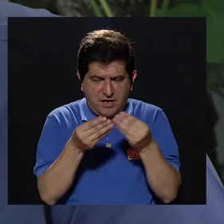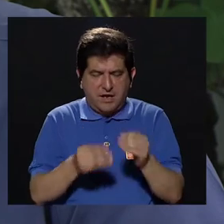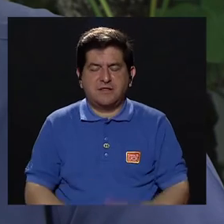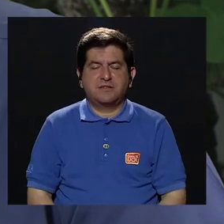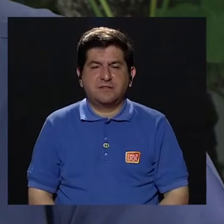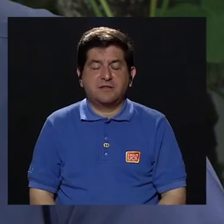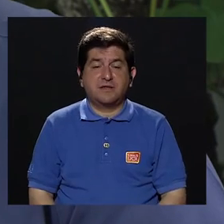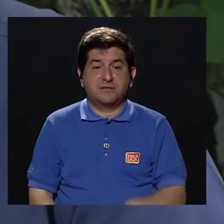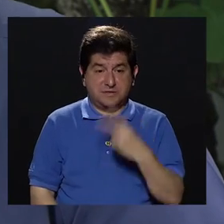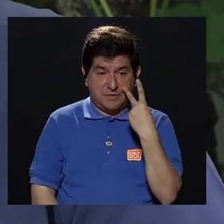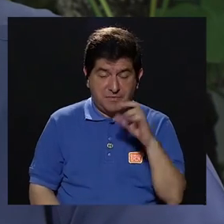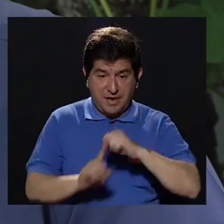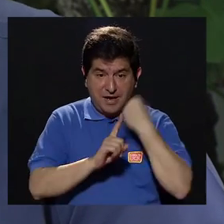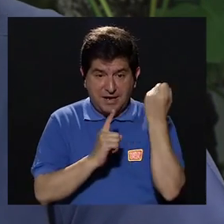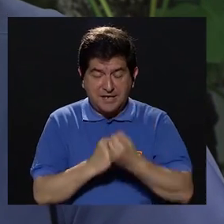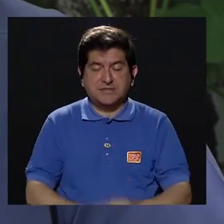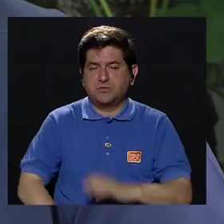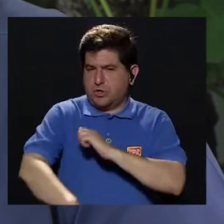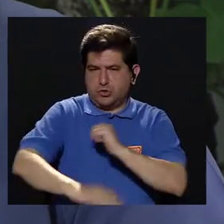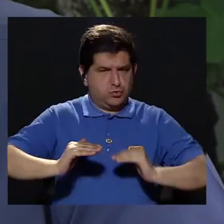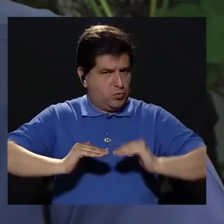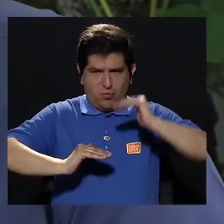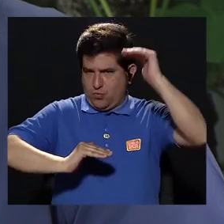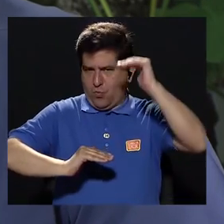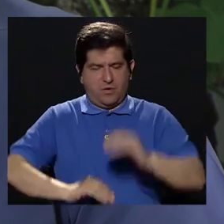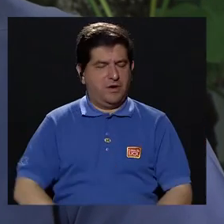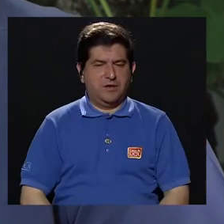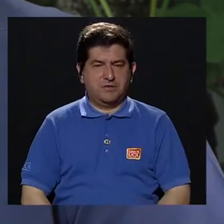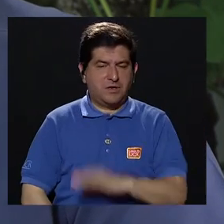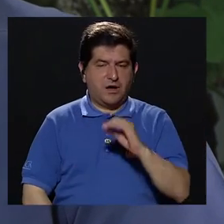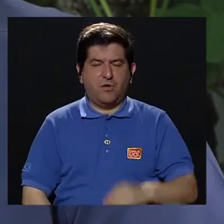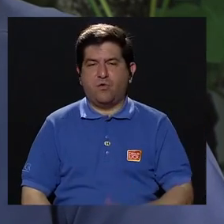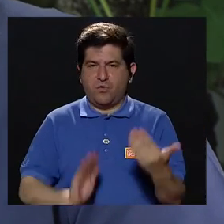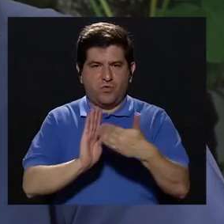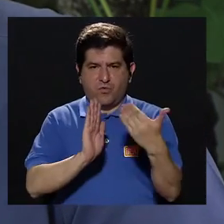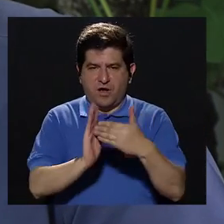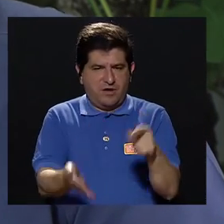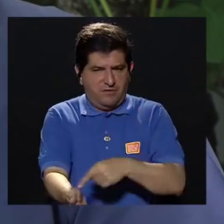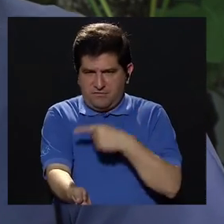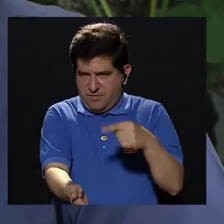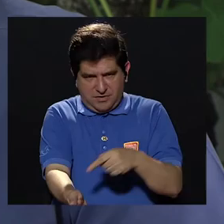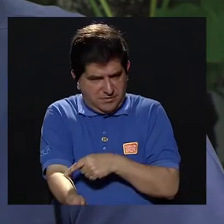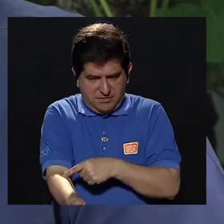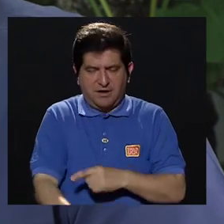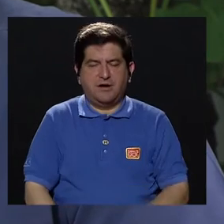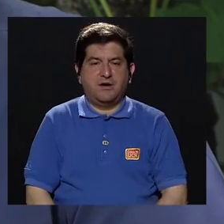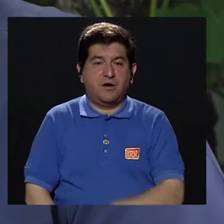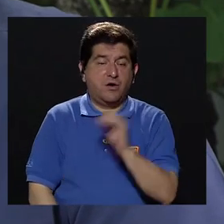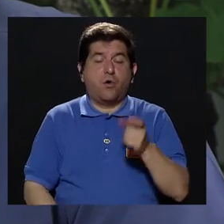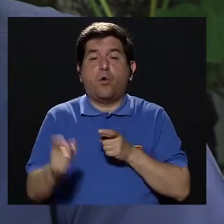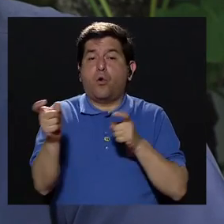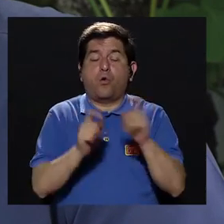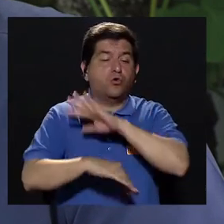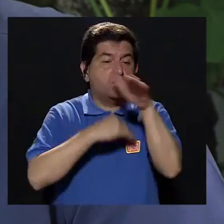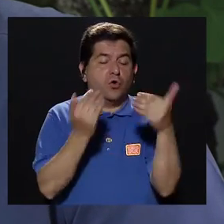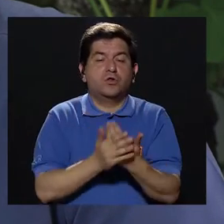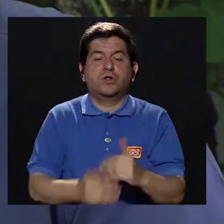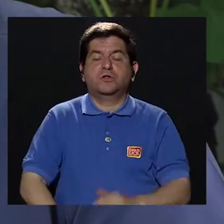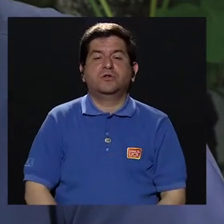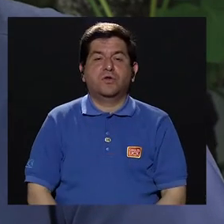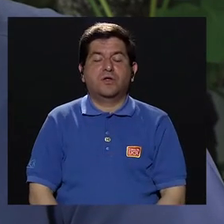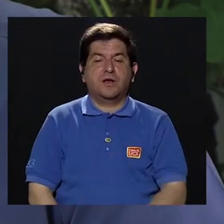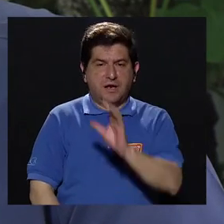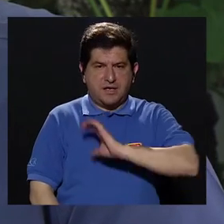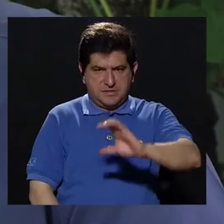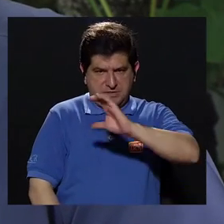¿verdad? Todo para que no tenga dislipidemia, para que no tenga presión alta, para que no tenga azúcar, para que tenga control de toda